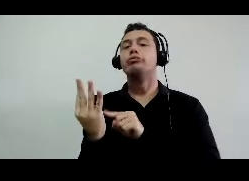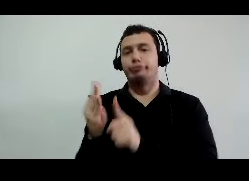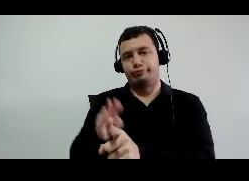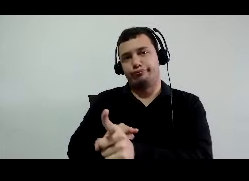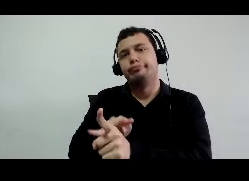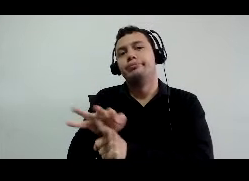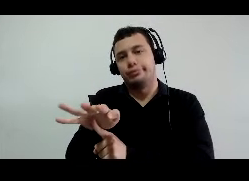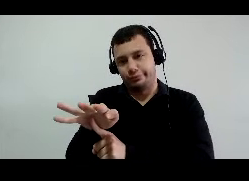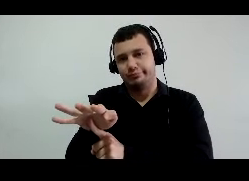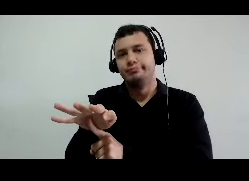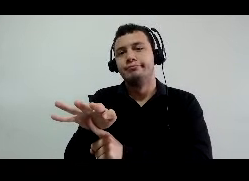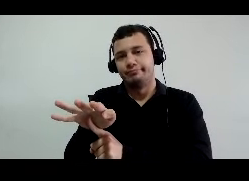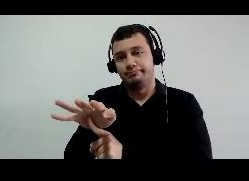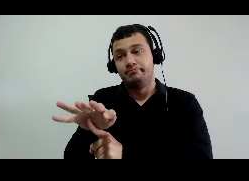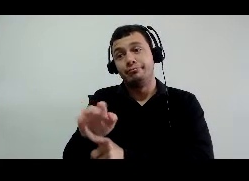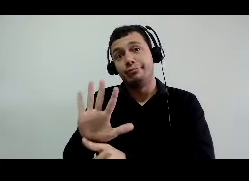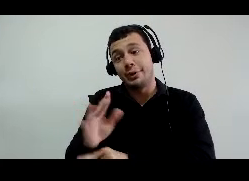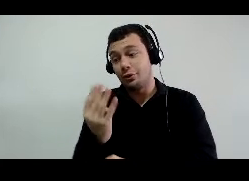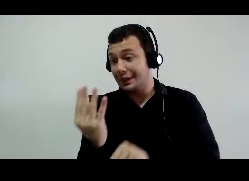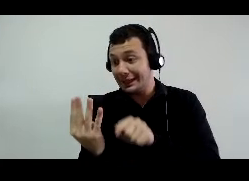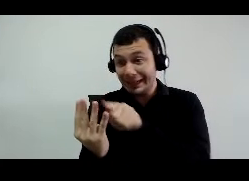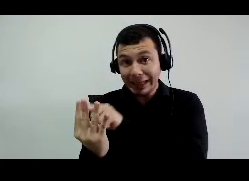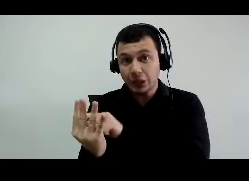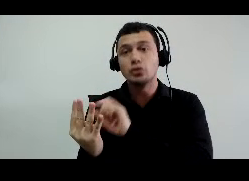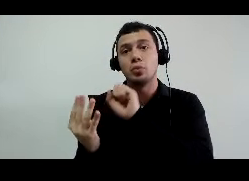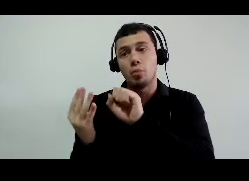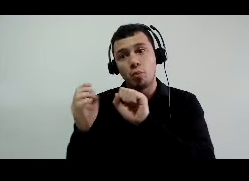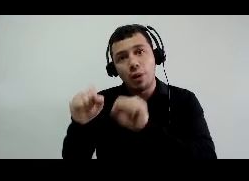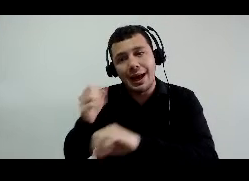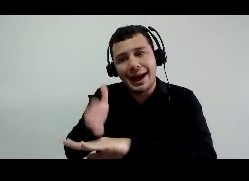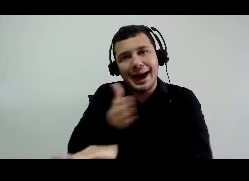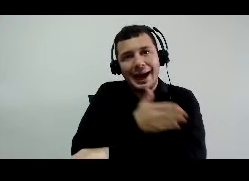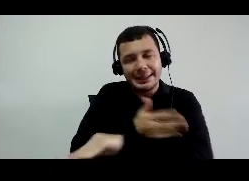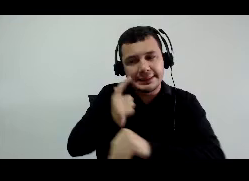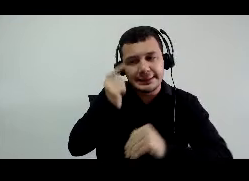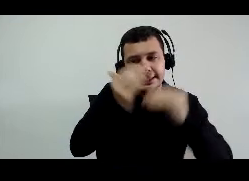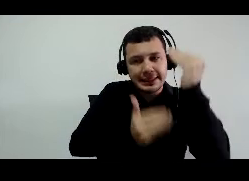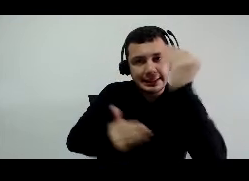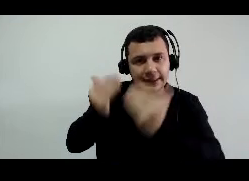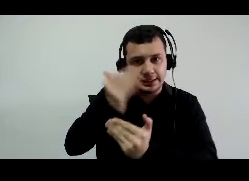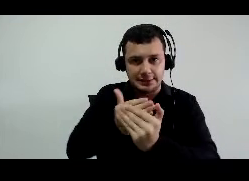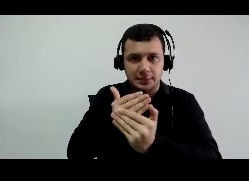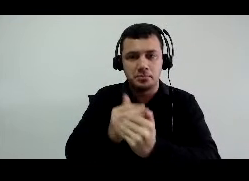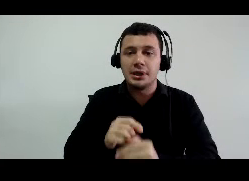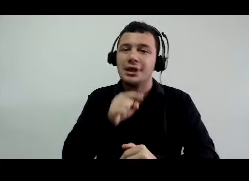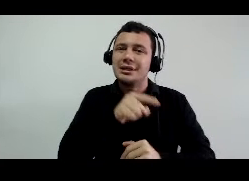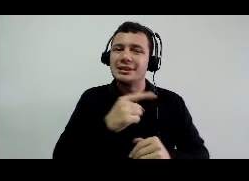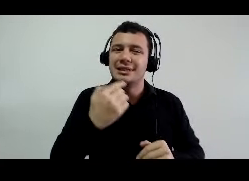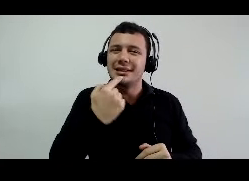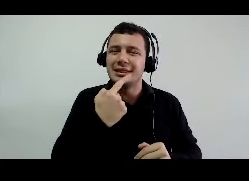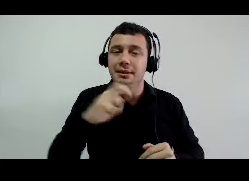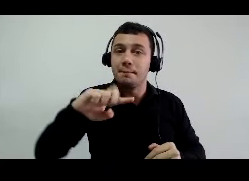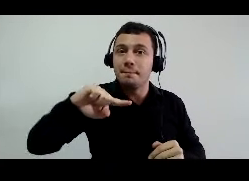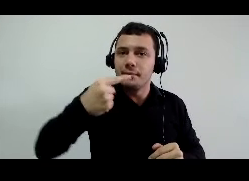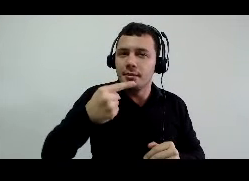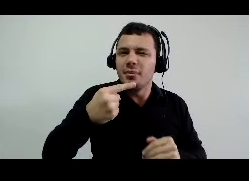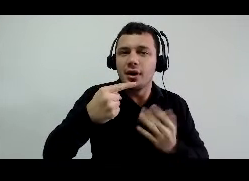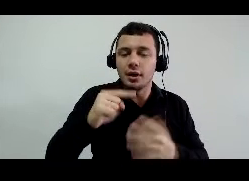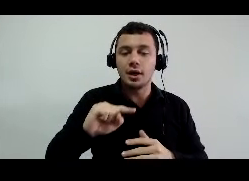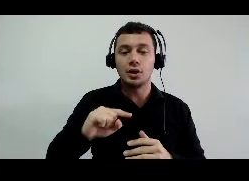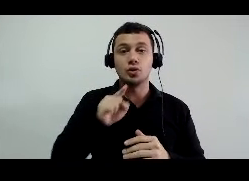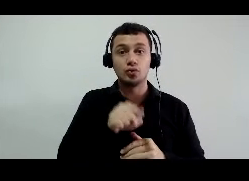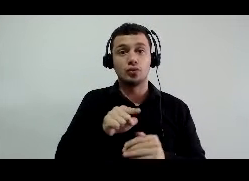casos puede prevenirse. Ojo, la atención primaria, que es la atención en primer nivel, que es la atención